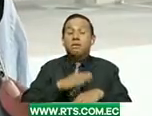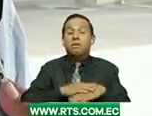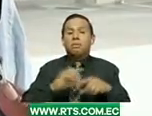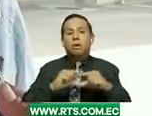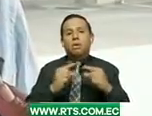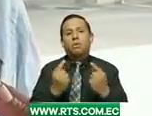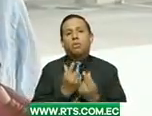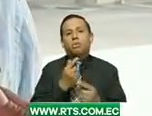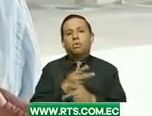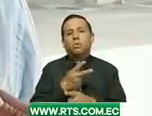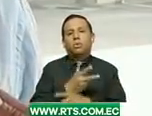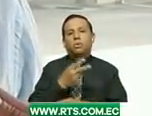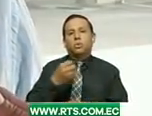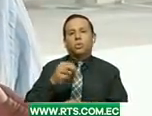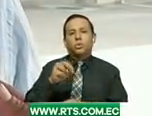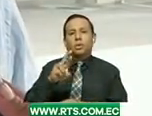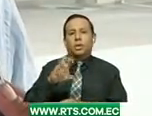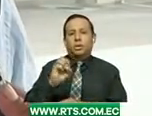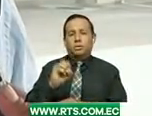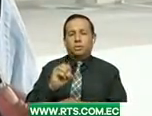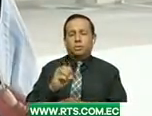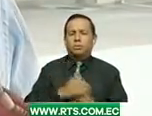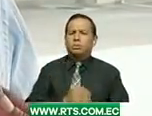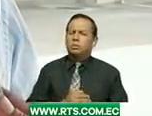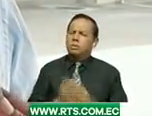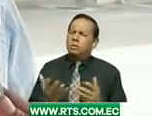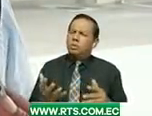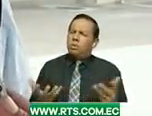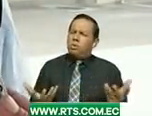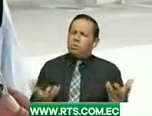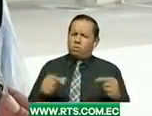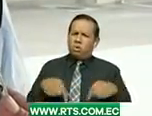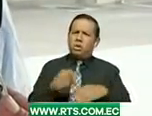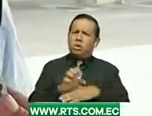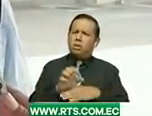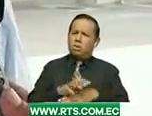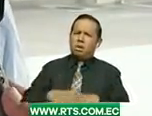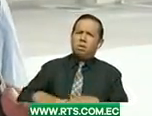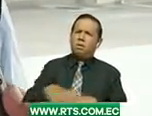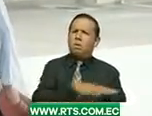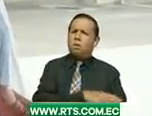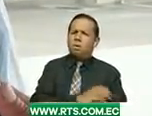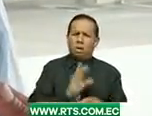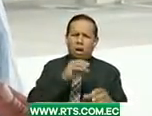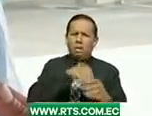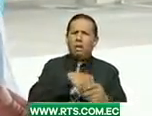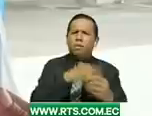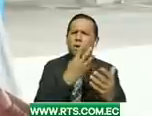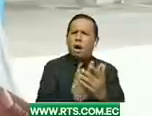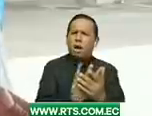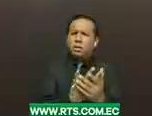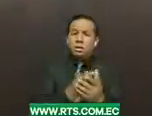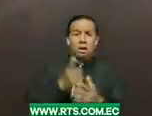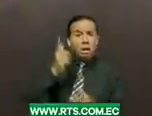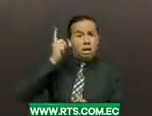posible que en nuestro país la mafia realmente controle la cárcel? Eso es inaudito, nunca antes se ha